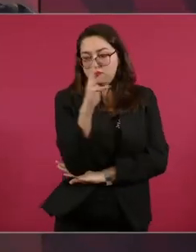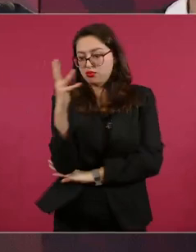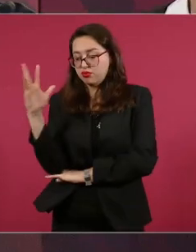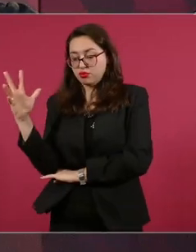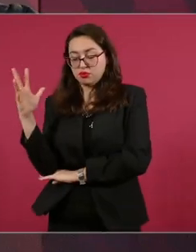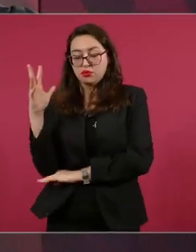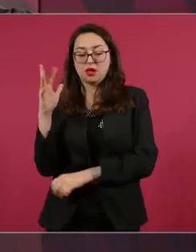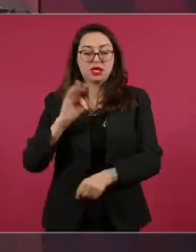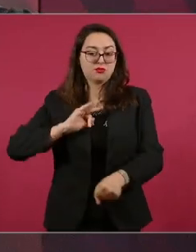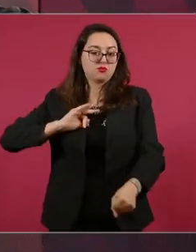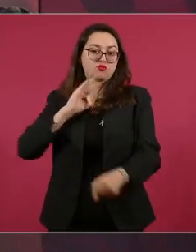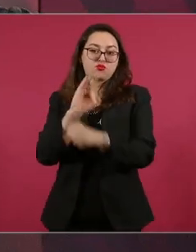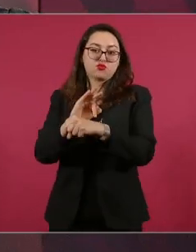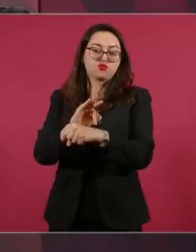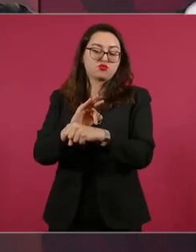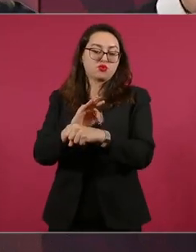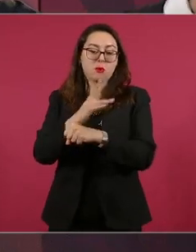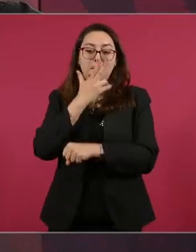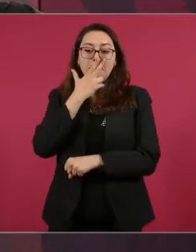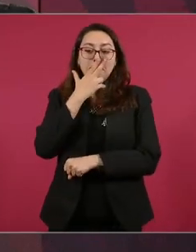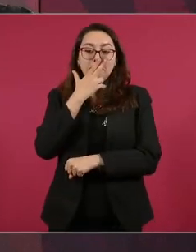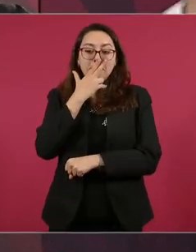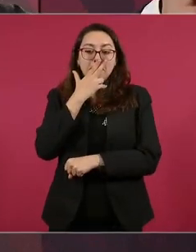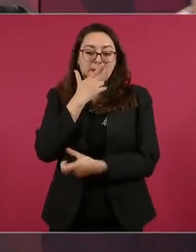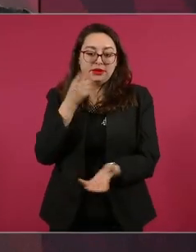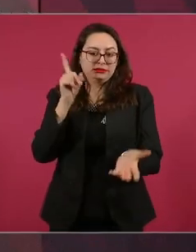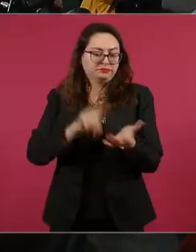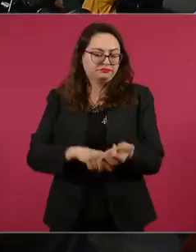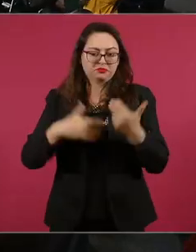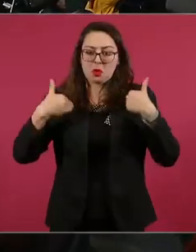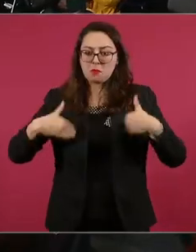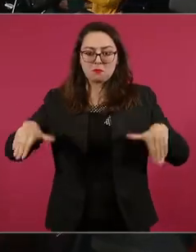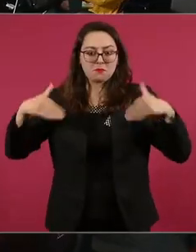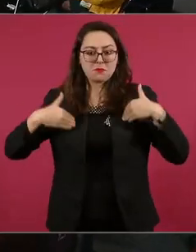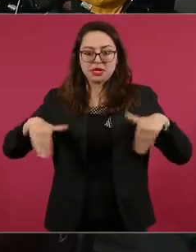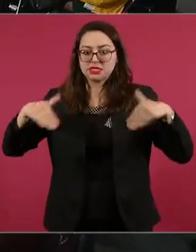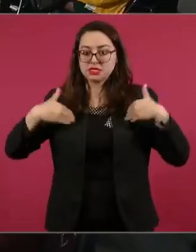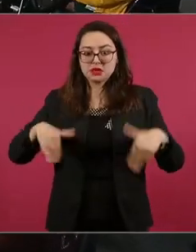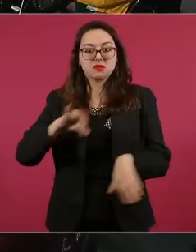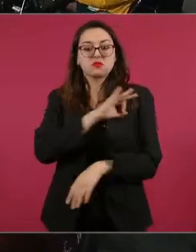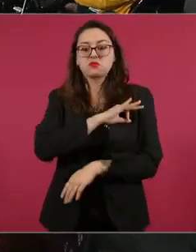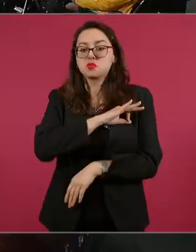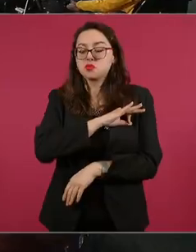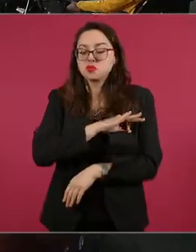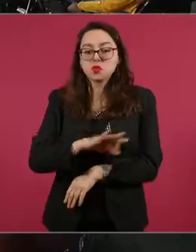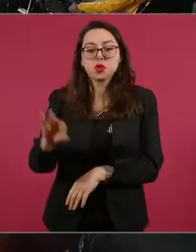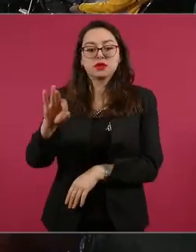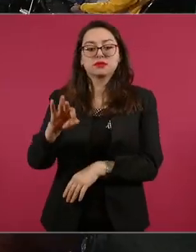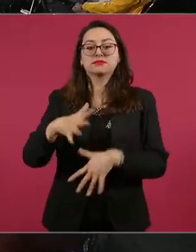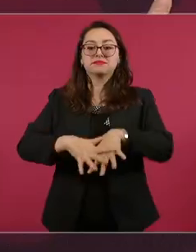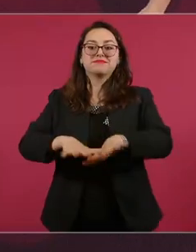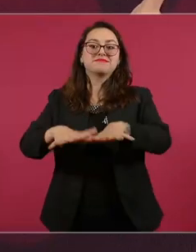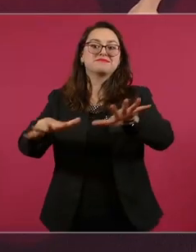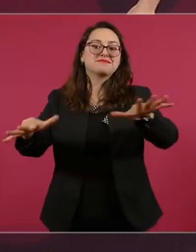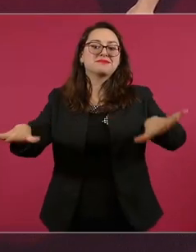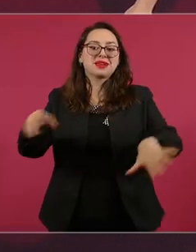parque para el disfrute de todo el pueblo y utilizar la playa